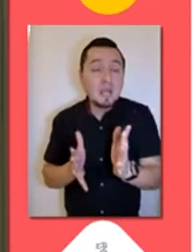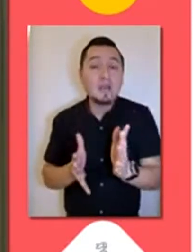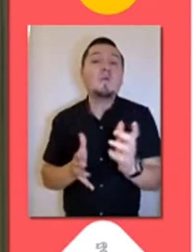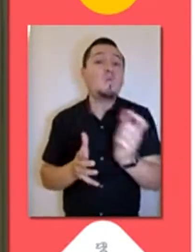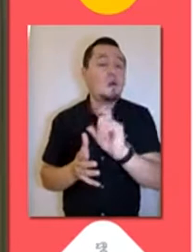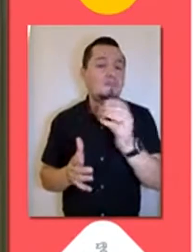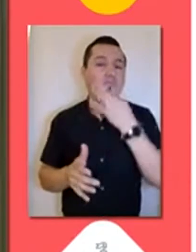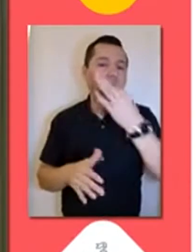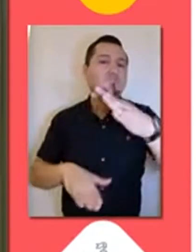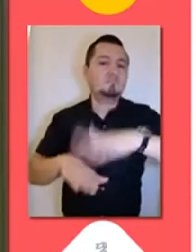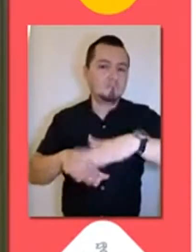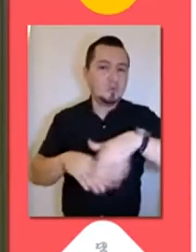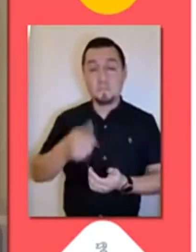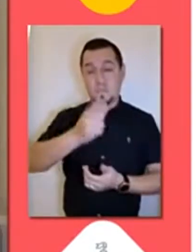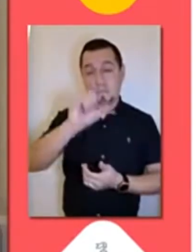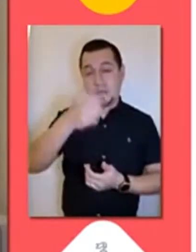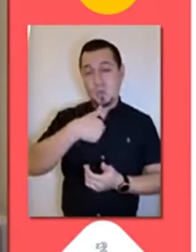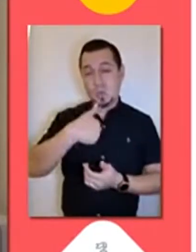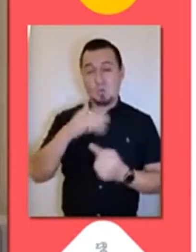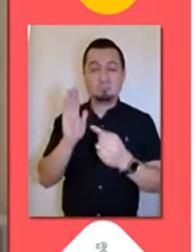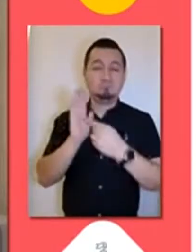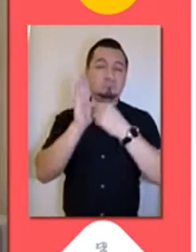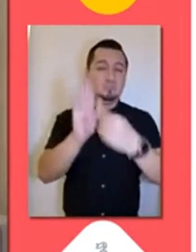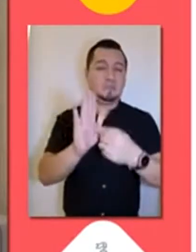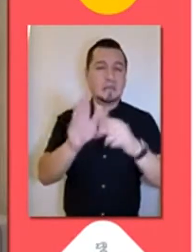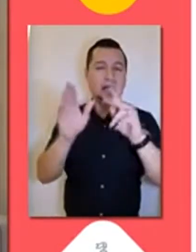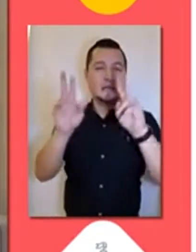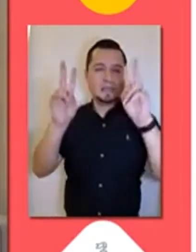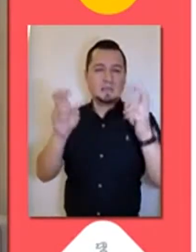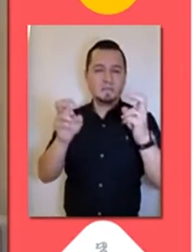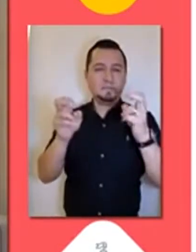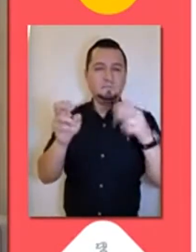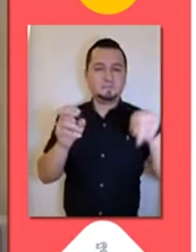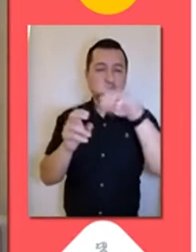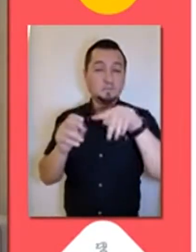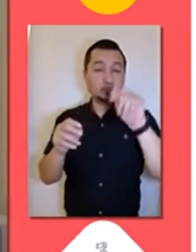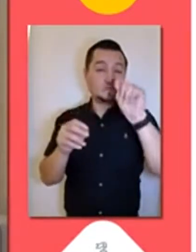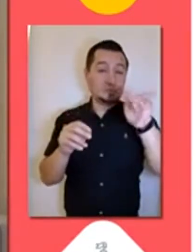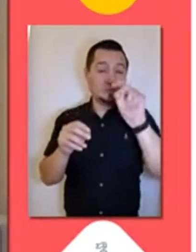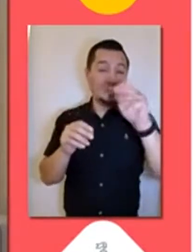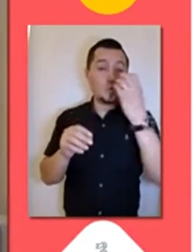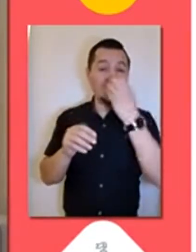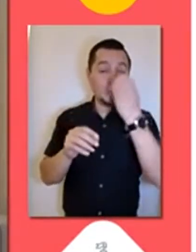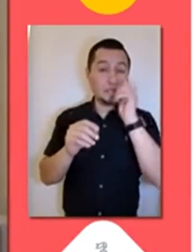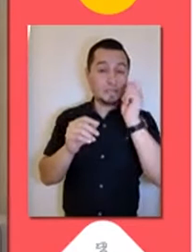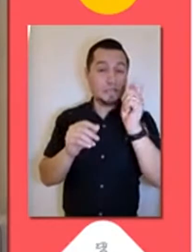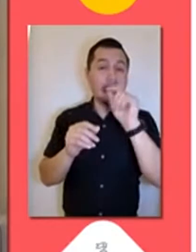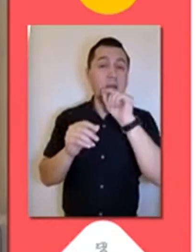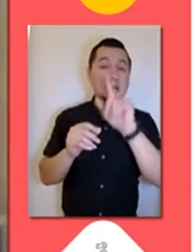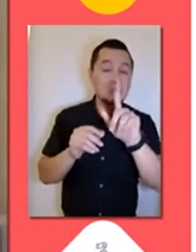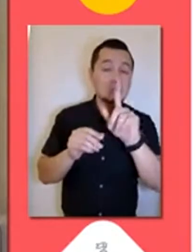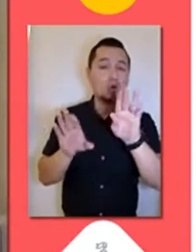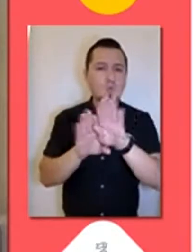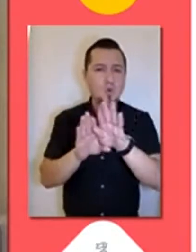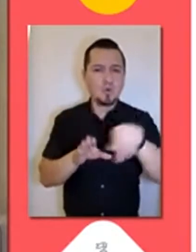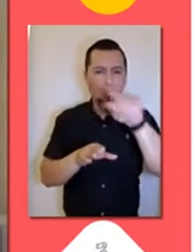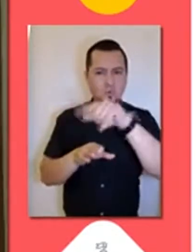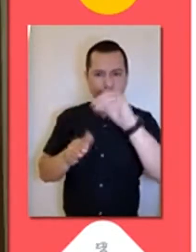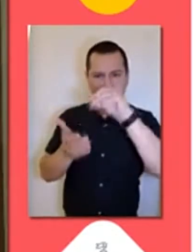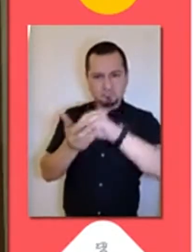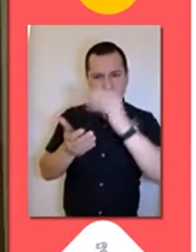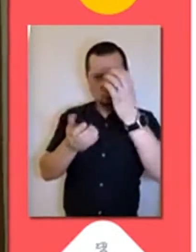dar un eventual regreso a clases presenciales. En el tema del alcance de la televisión abierta en Jalisco, sumándose todos estos